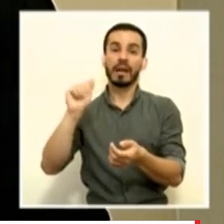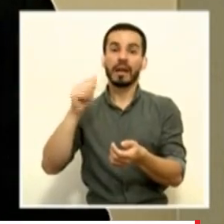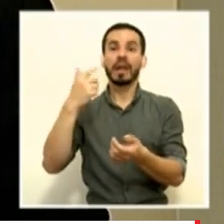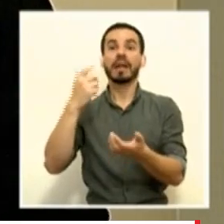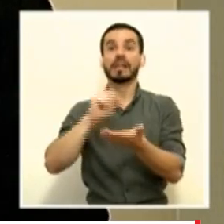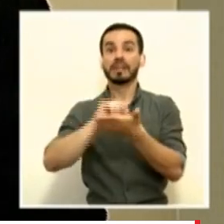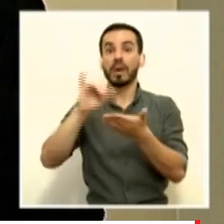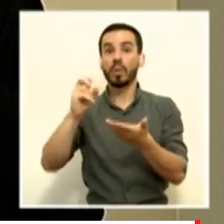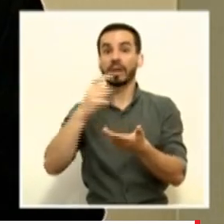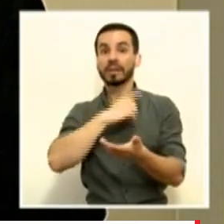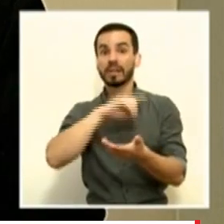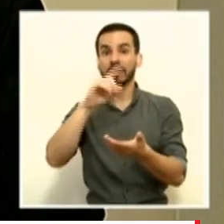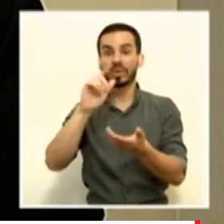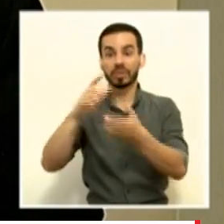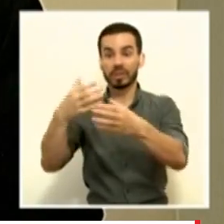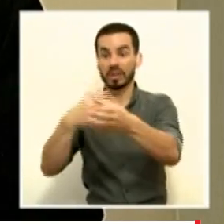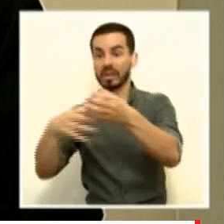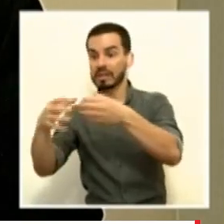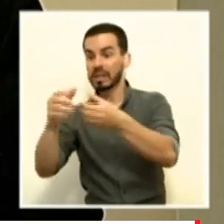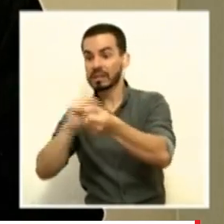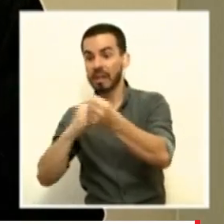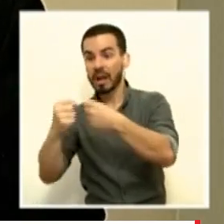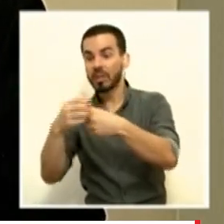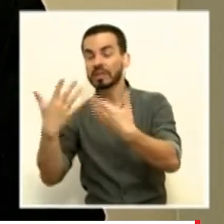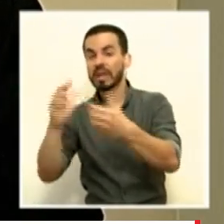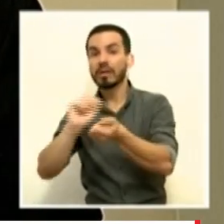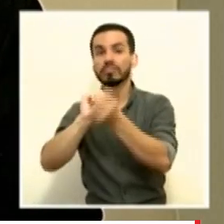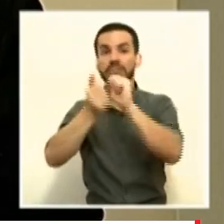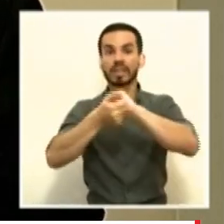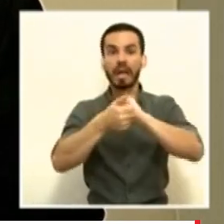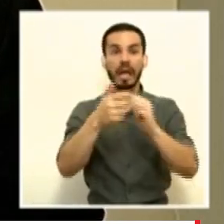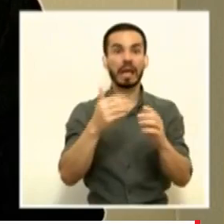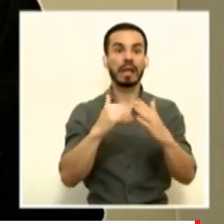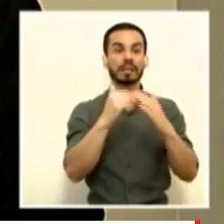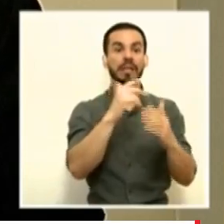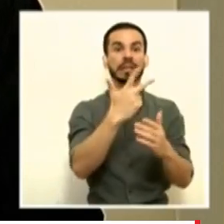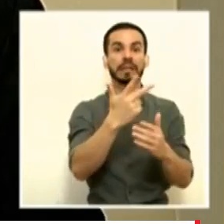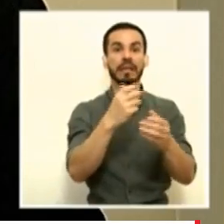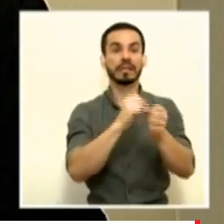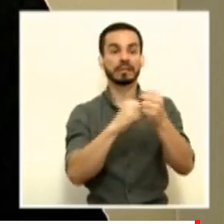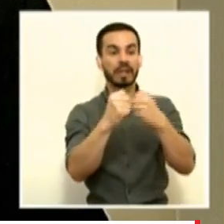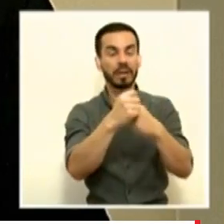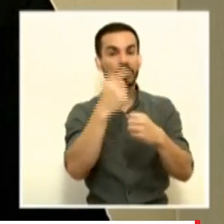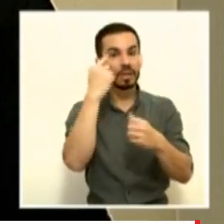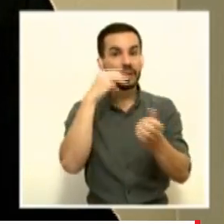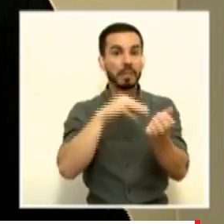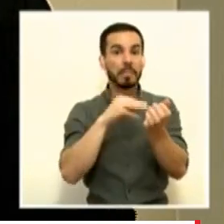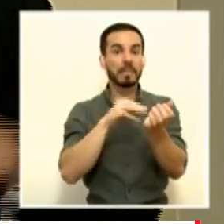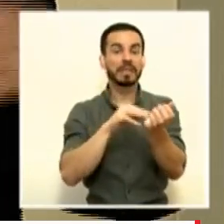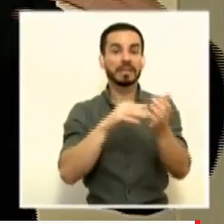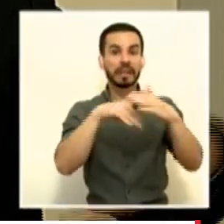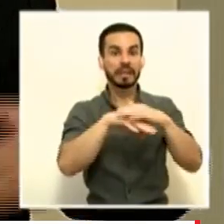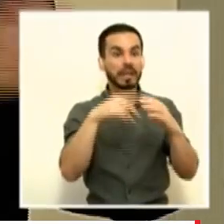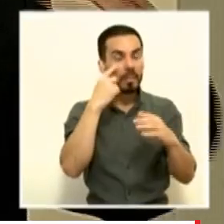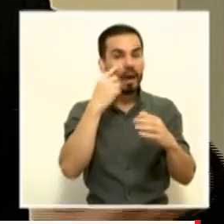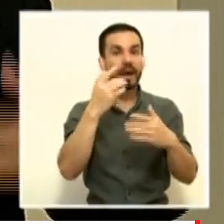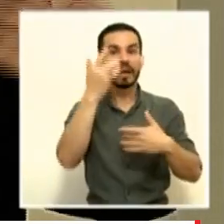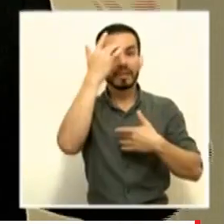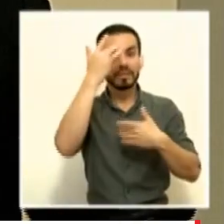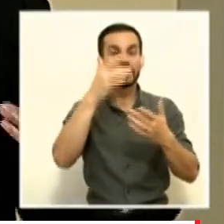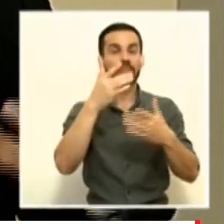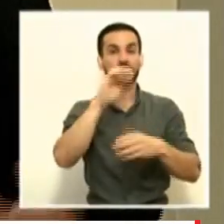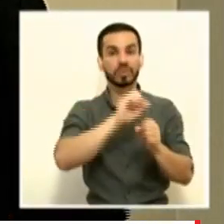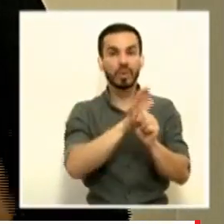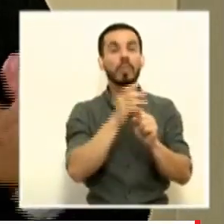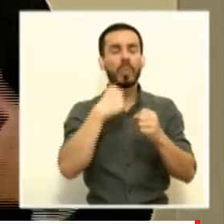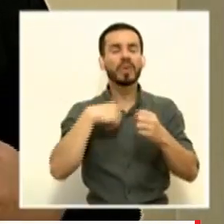se han ido reconvirtiendo salones. Ya se están utilizando hasta 3 salones de medicina interna para pacientes con COVID. Podríamos seguir